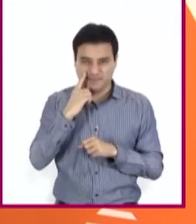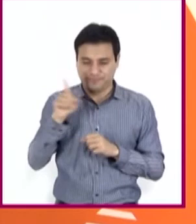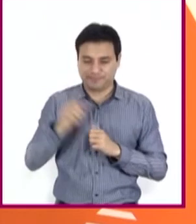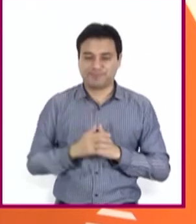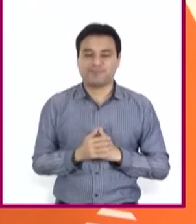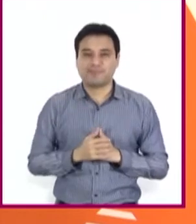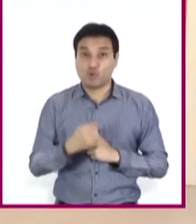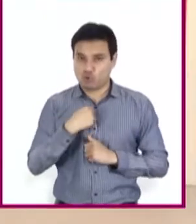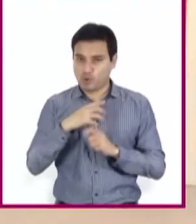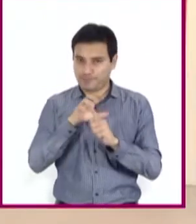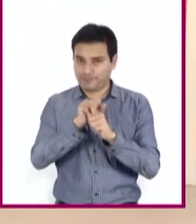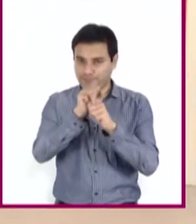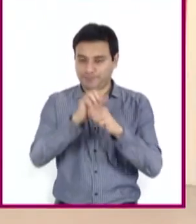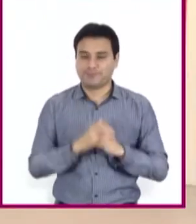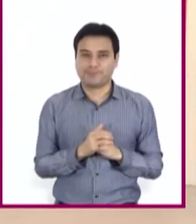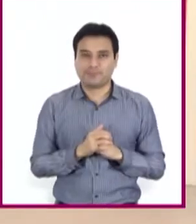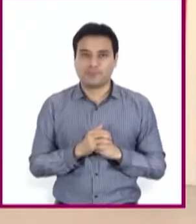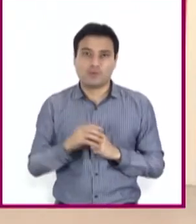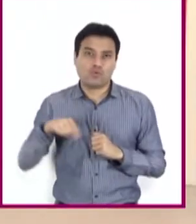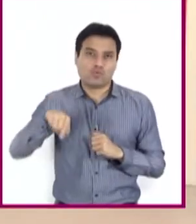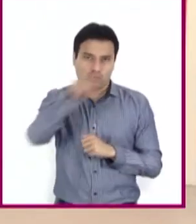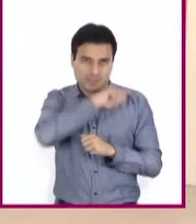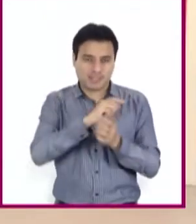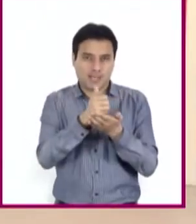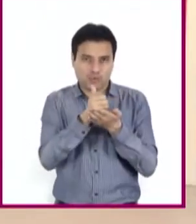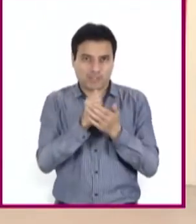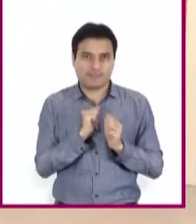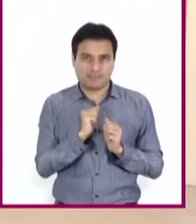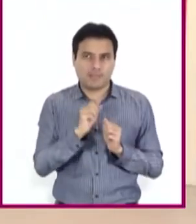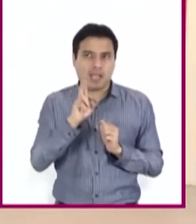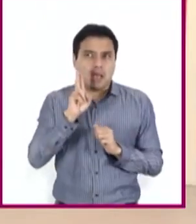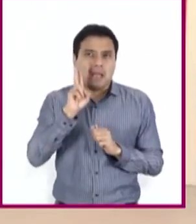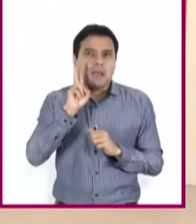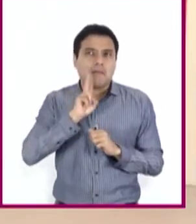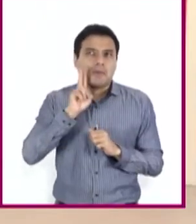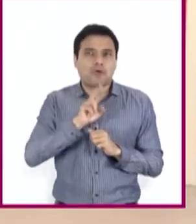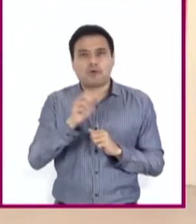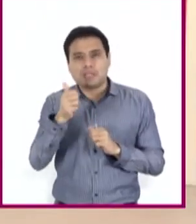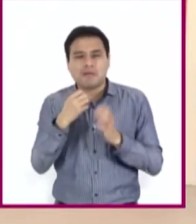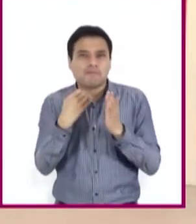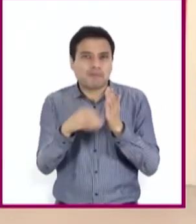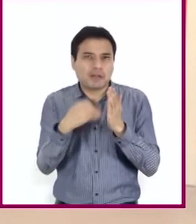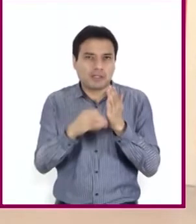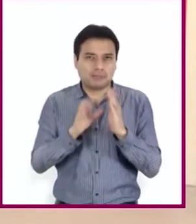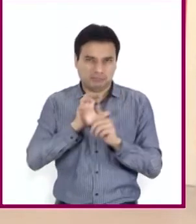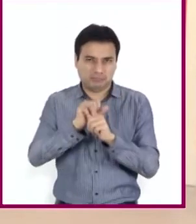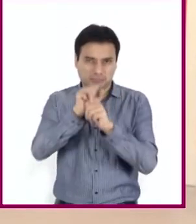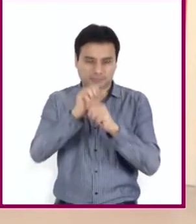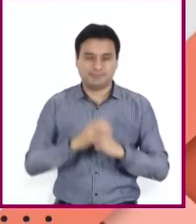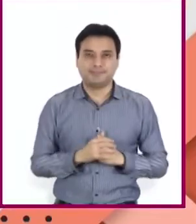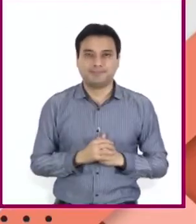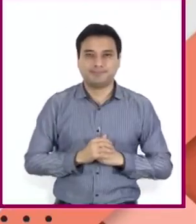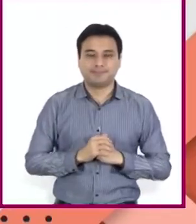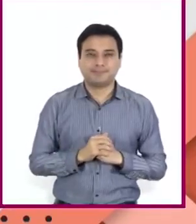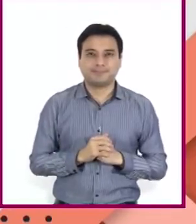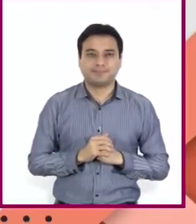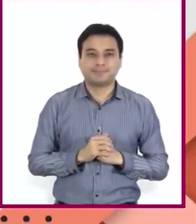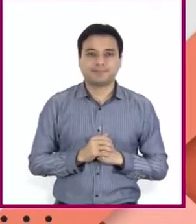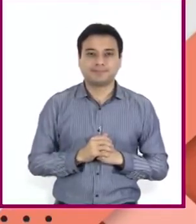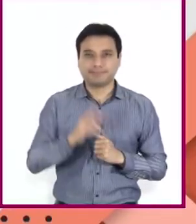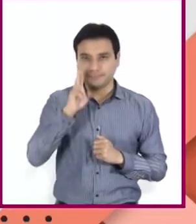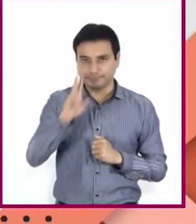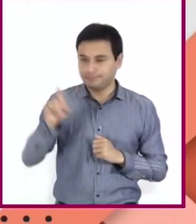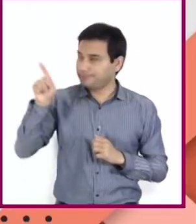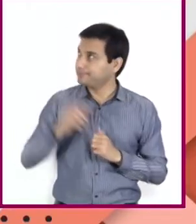identifiqué, y que ustedes me van a ayudar a encontrar las demás que nos hagan falta. Como pueden